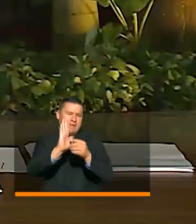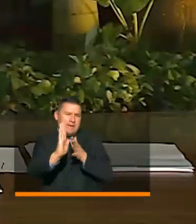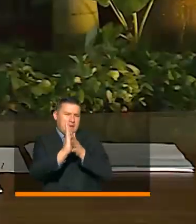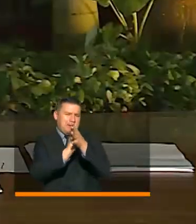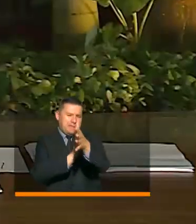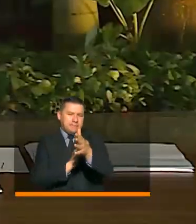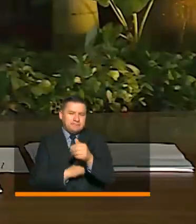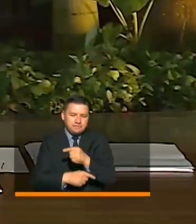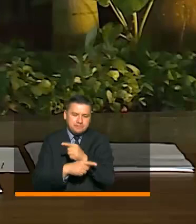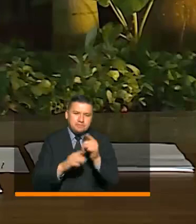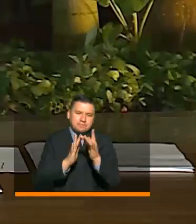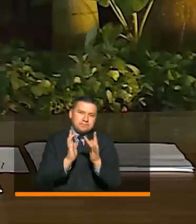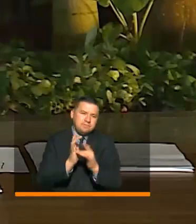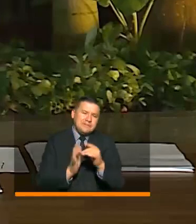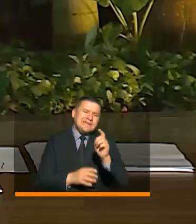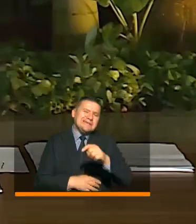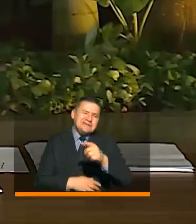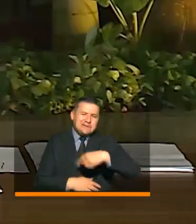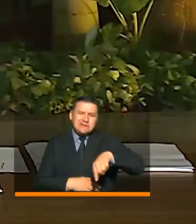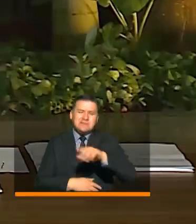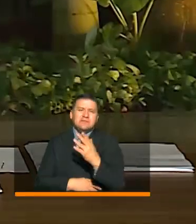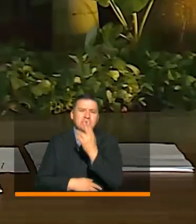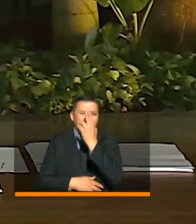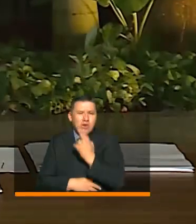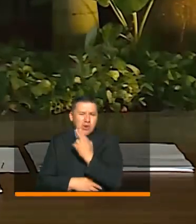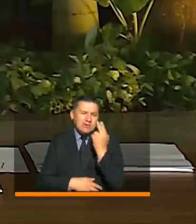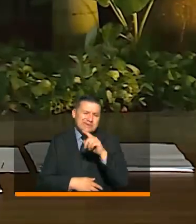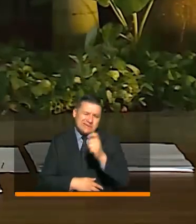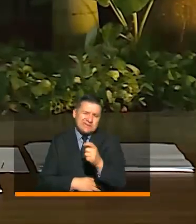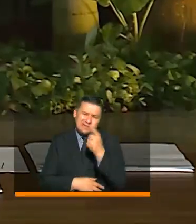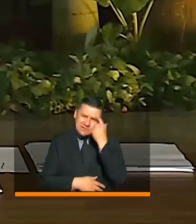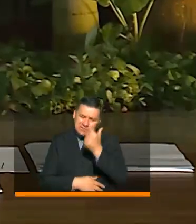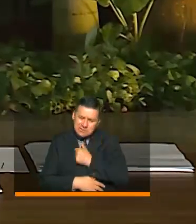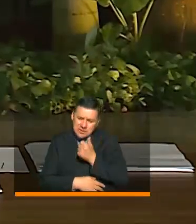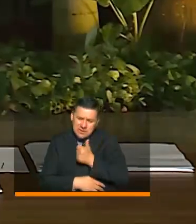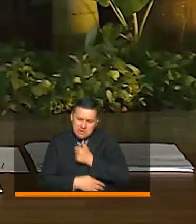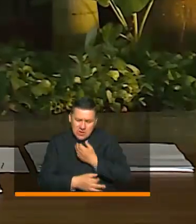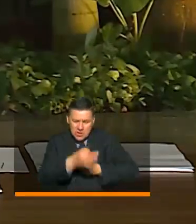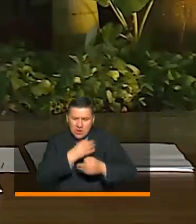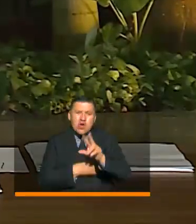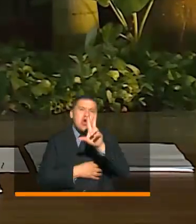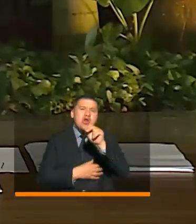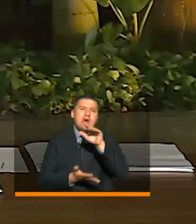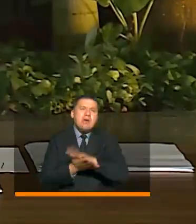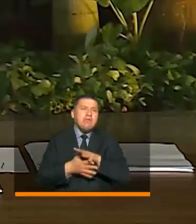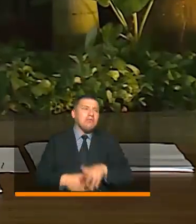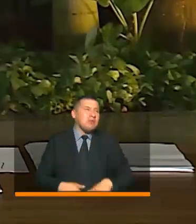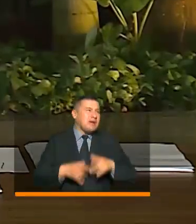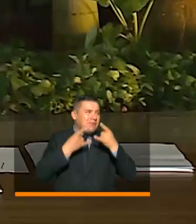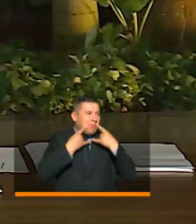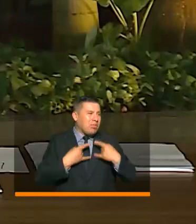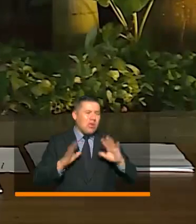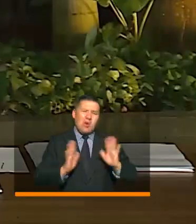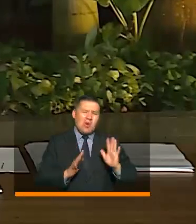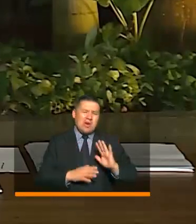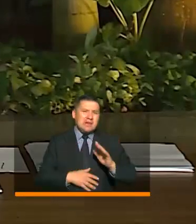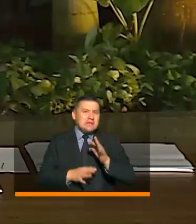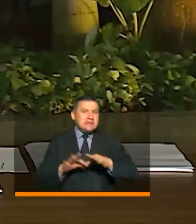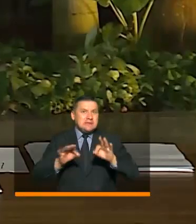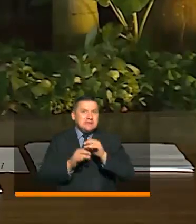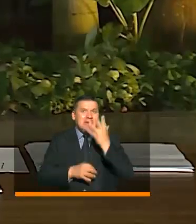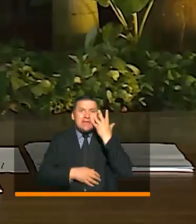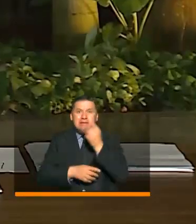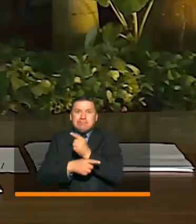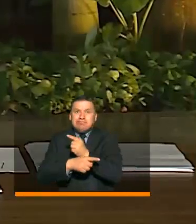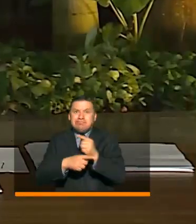con un mensaje. Esta Semana Santa necesitamos todo el compromiso en el autocuidado. no bajar la guardia. Estos días son muy